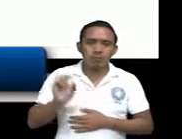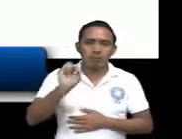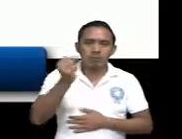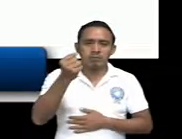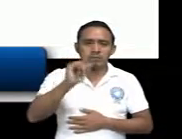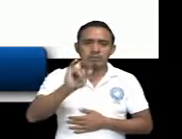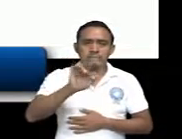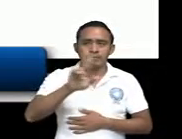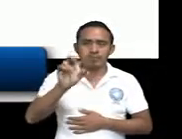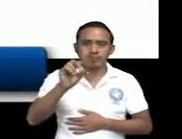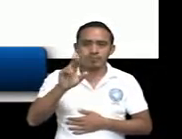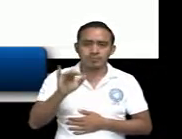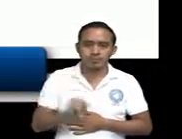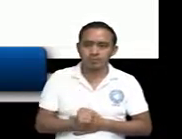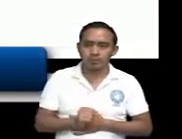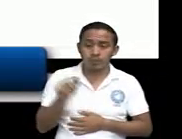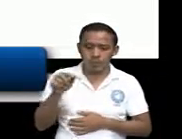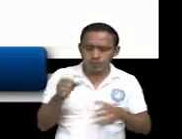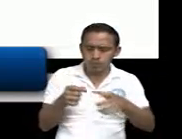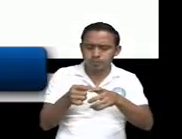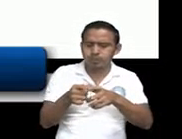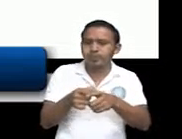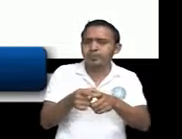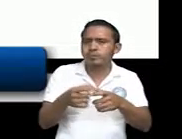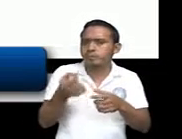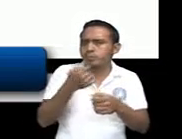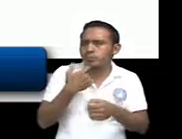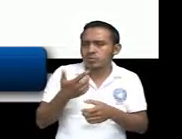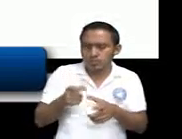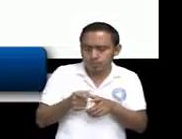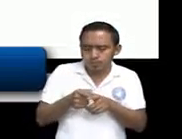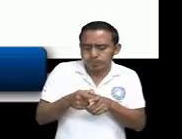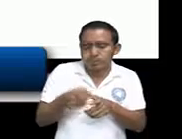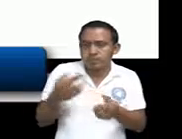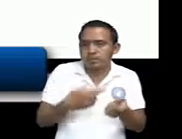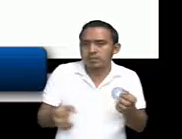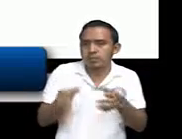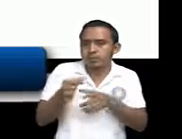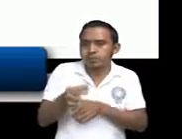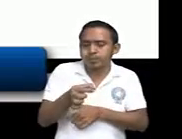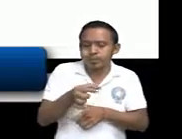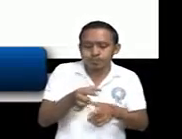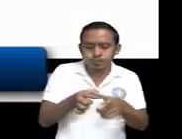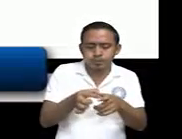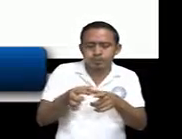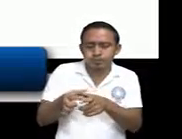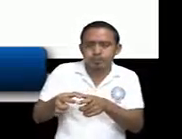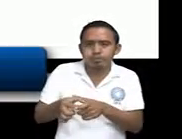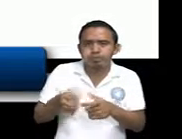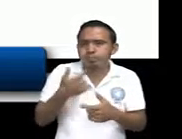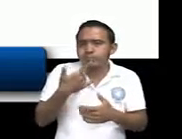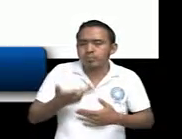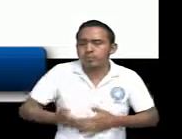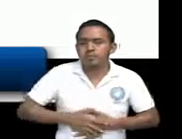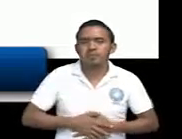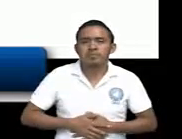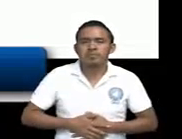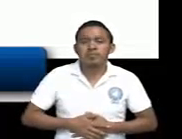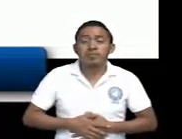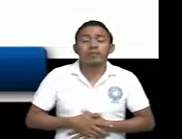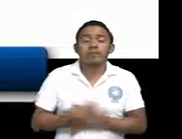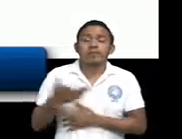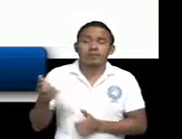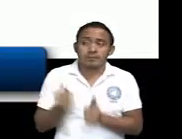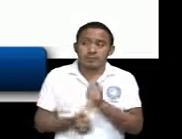varices esofágicas. ¿Y estos coágulos por qué se forman dentro de las venas? ¿Tiene que ver con qué? Pues la verdad es que es un